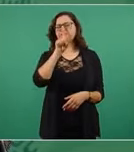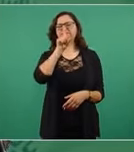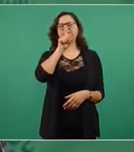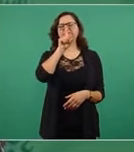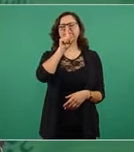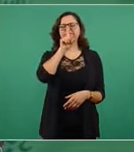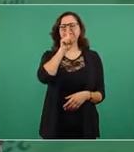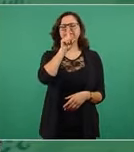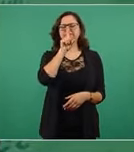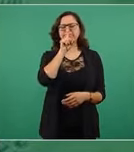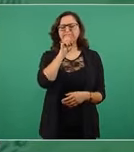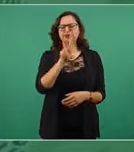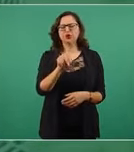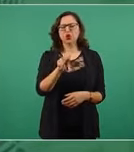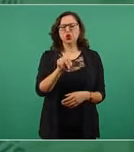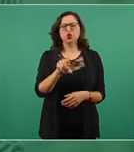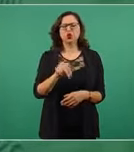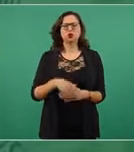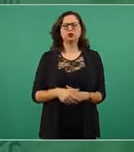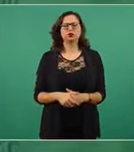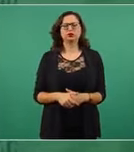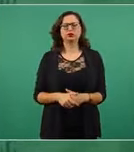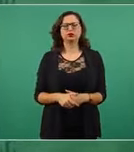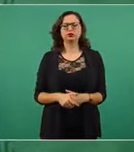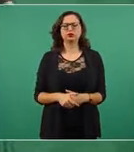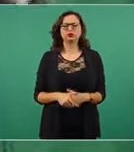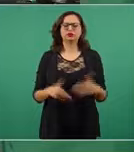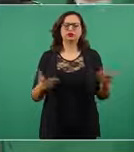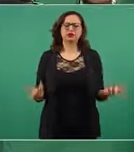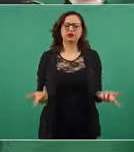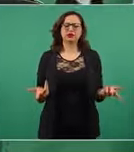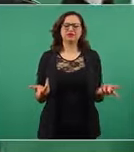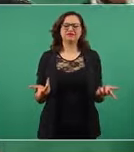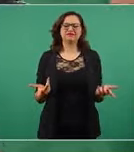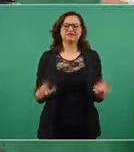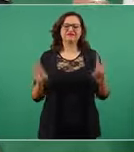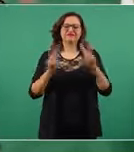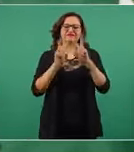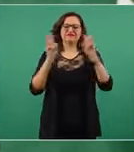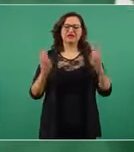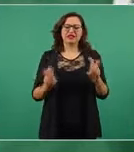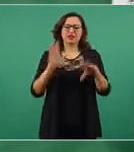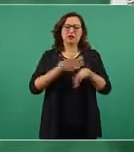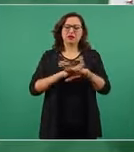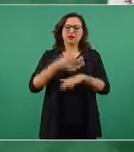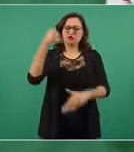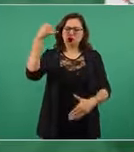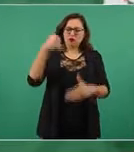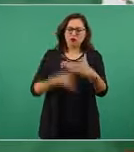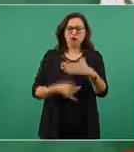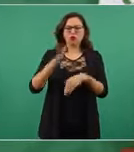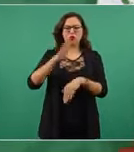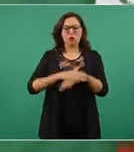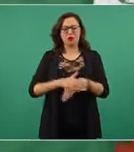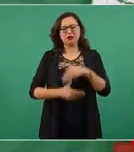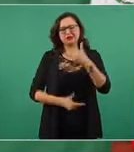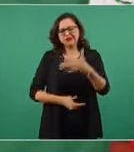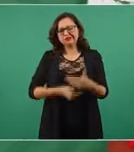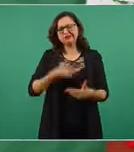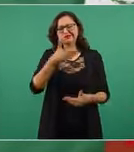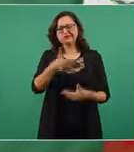No acepte, no. Es un proceso más amplio